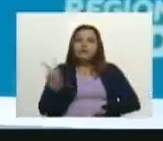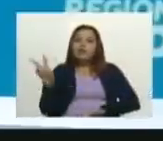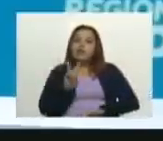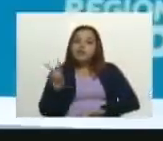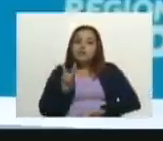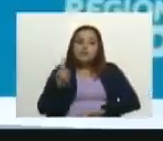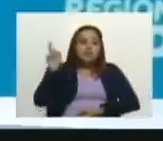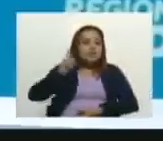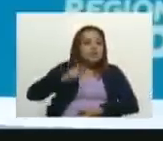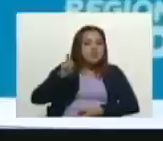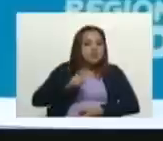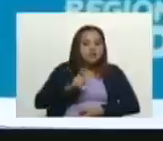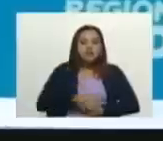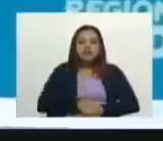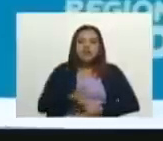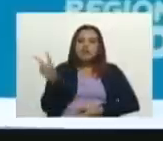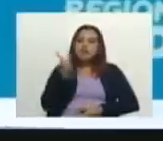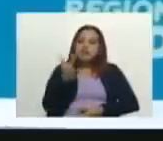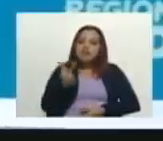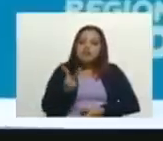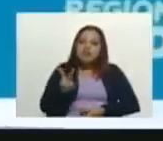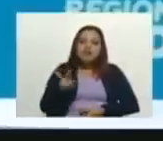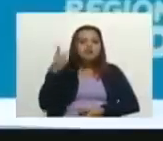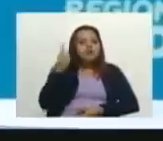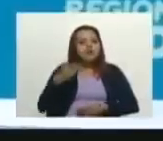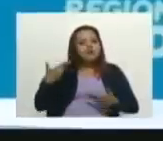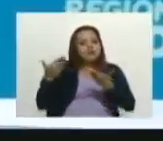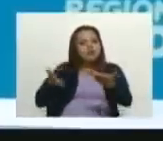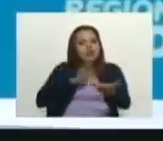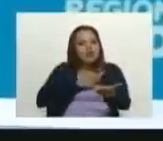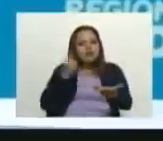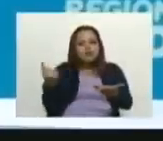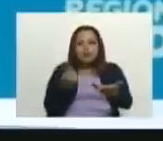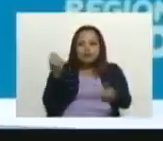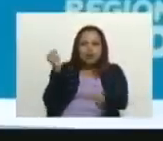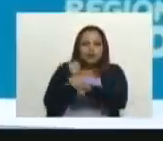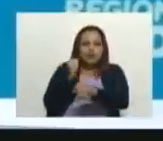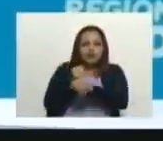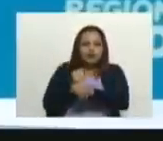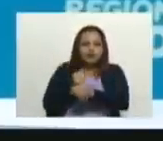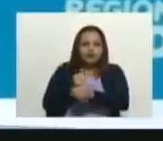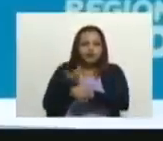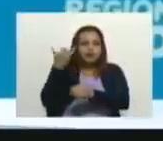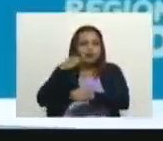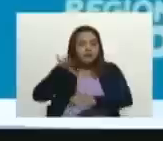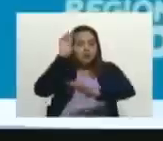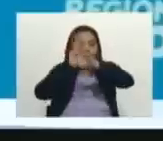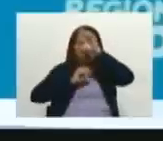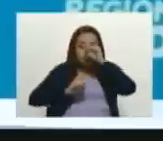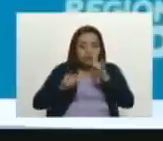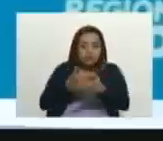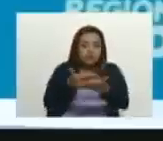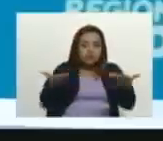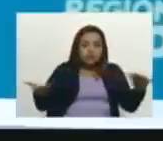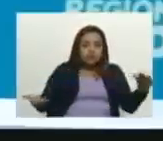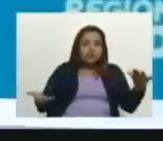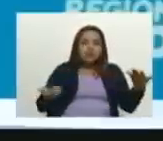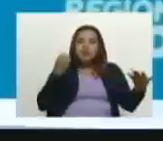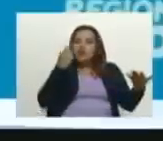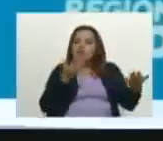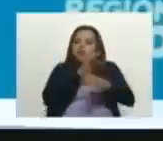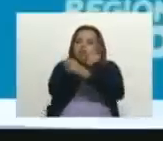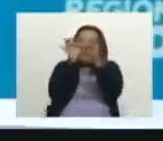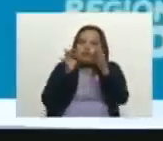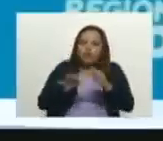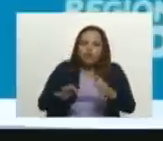Venezuela necesita, que Venezuela se merece. Solo el trabajo da la prosperidad, el conocimiento, las buenas